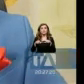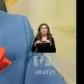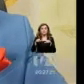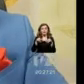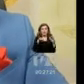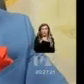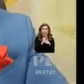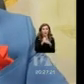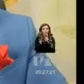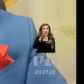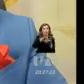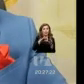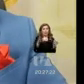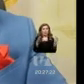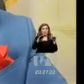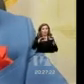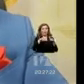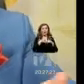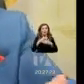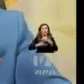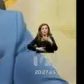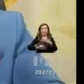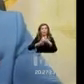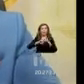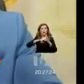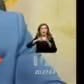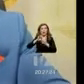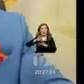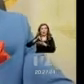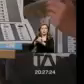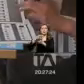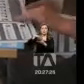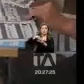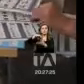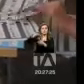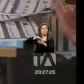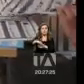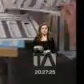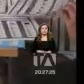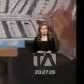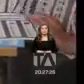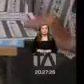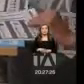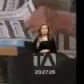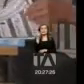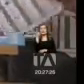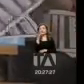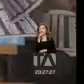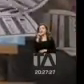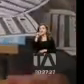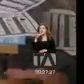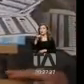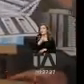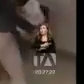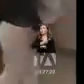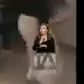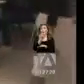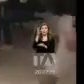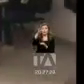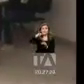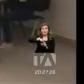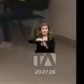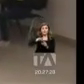electoral el módulo tecnológico y la junta provincial electoral cuando faltan contados días para que se realicen las elecciones seccionales